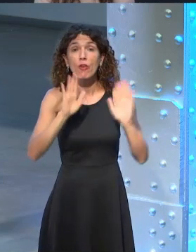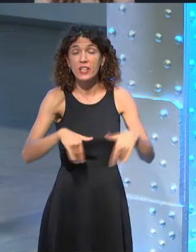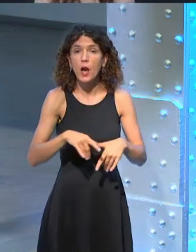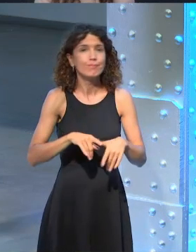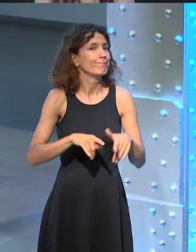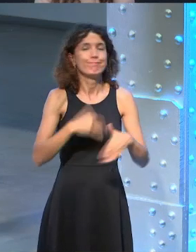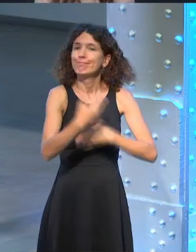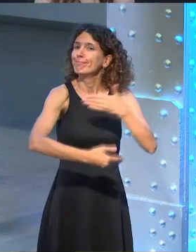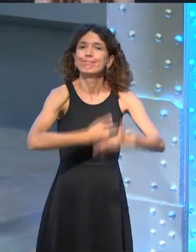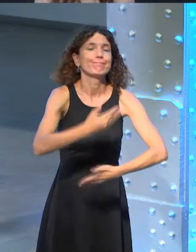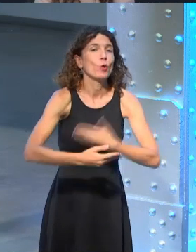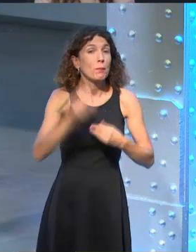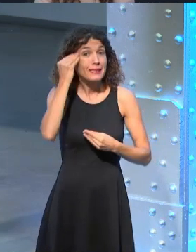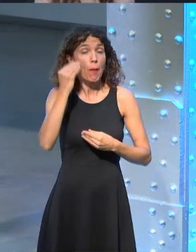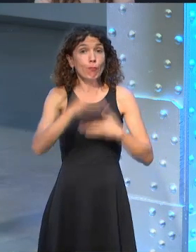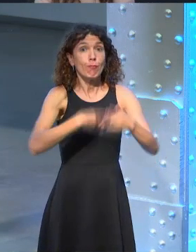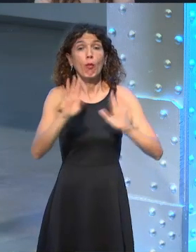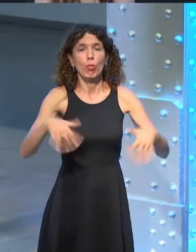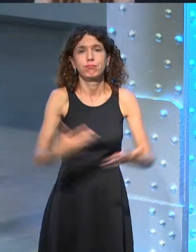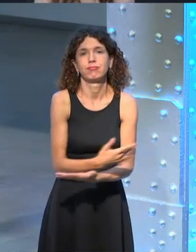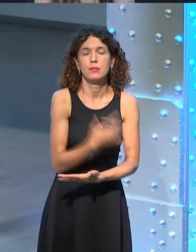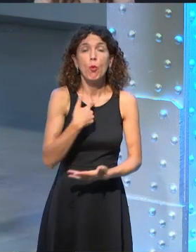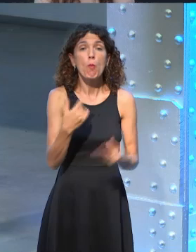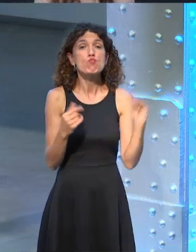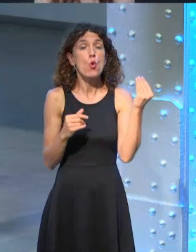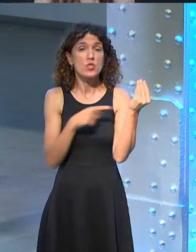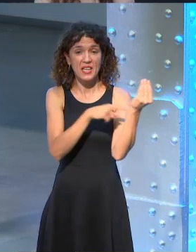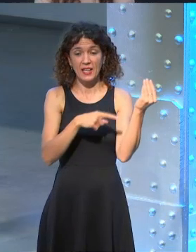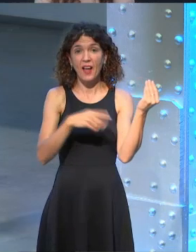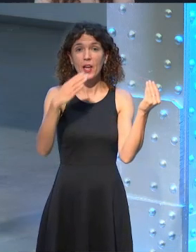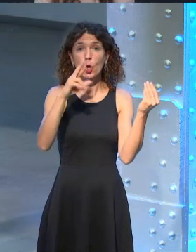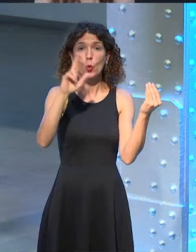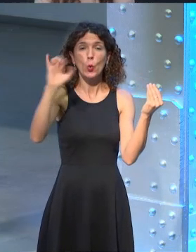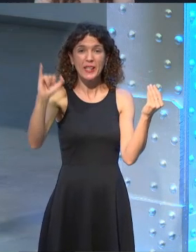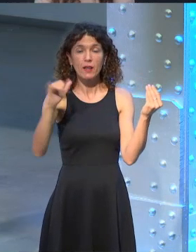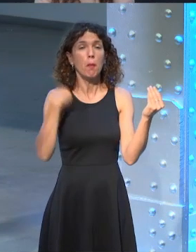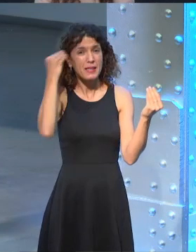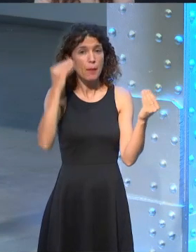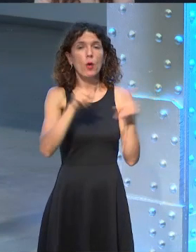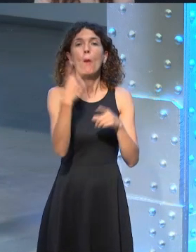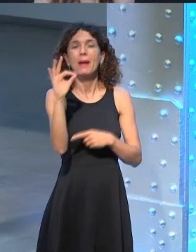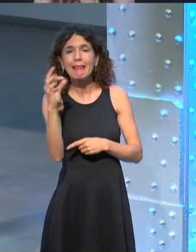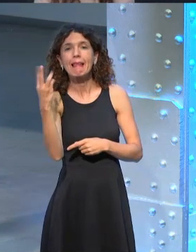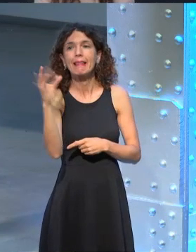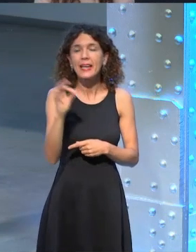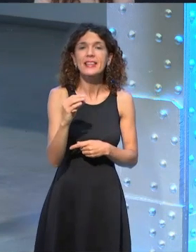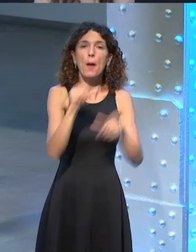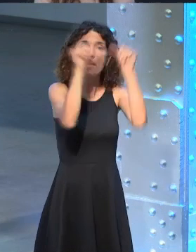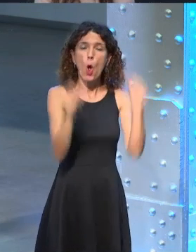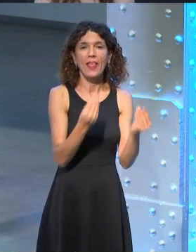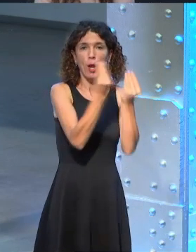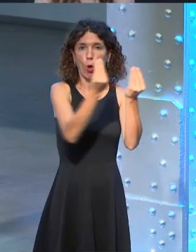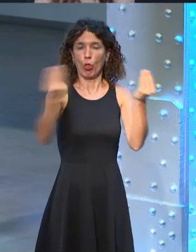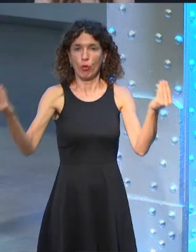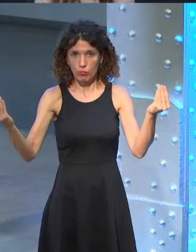ha avanzado lo que yo esperaba, ¿no? Ahora solo venden una muñeca que es de Marie Curie. Yo esperaba que tuviéramos 20 o 30 modelos